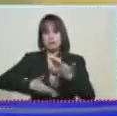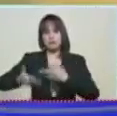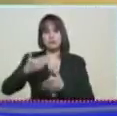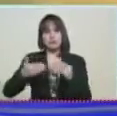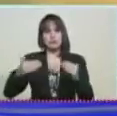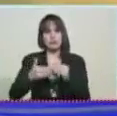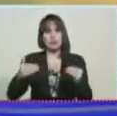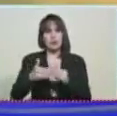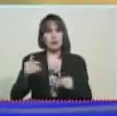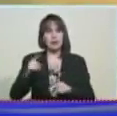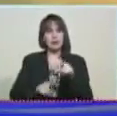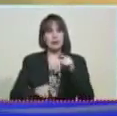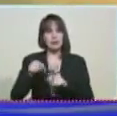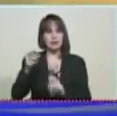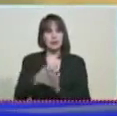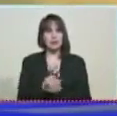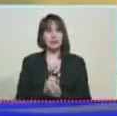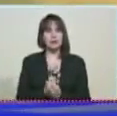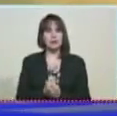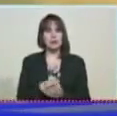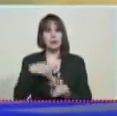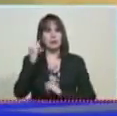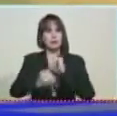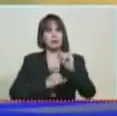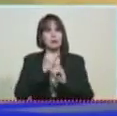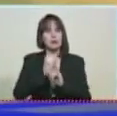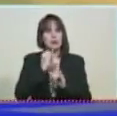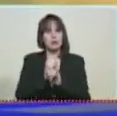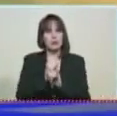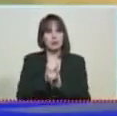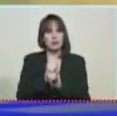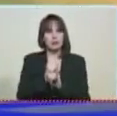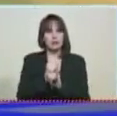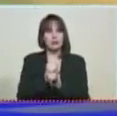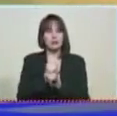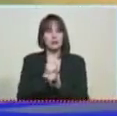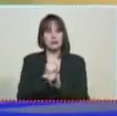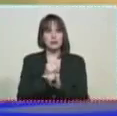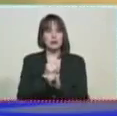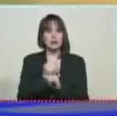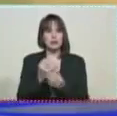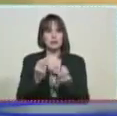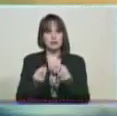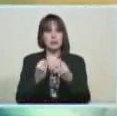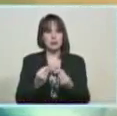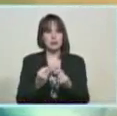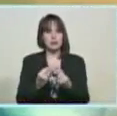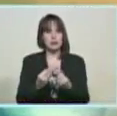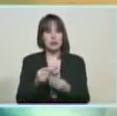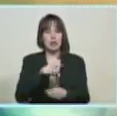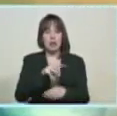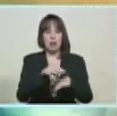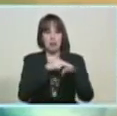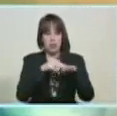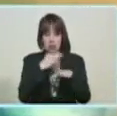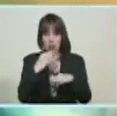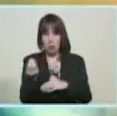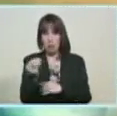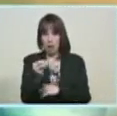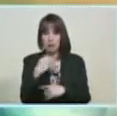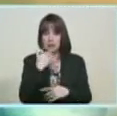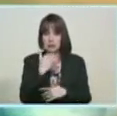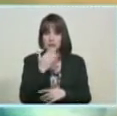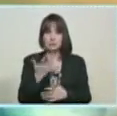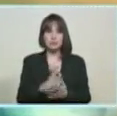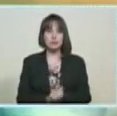moneda convertible, de criptomoneda, y va a ser parte del plan de ahorro. No sé si usted quiere agregar algo, señor ministro. Sí, presidente.